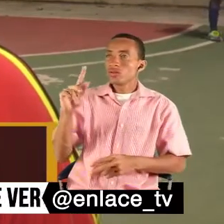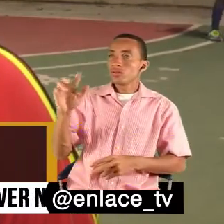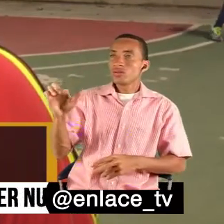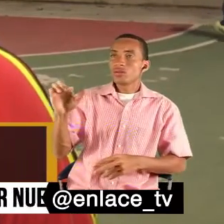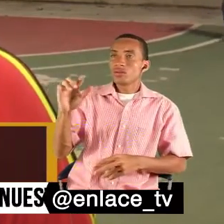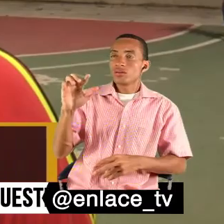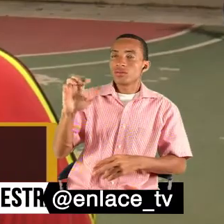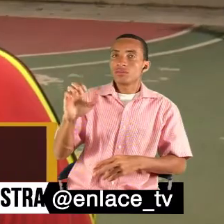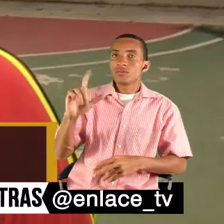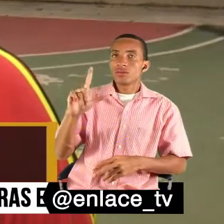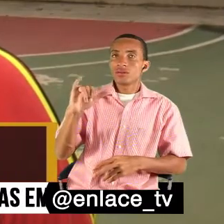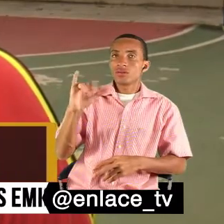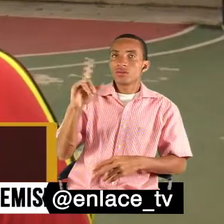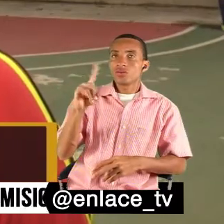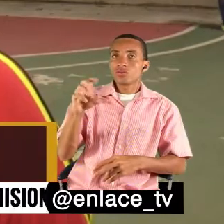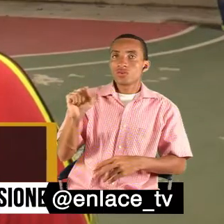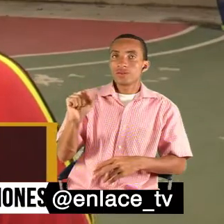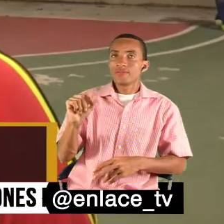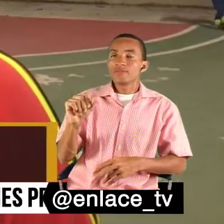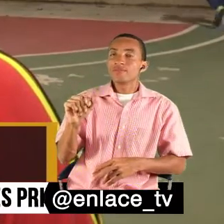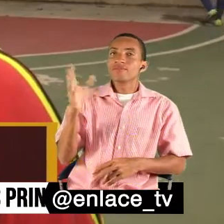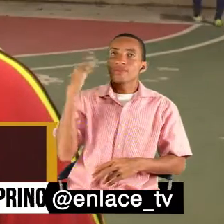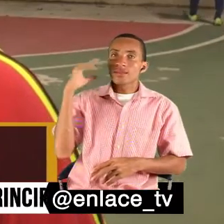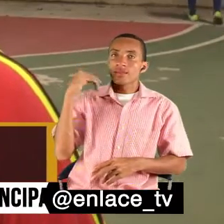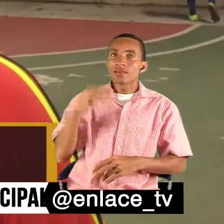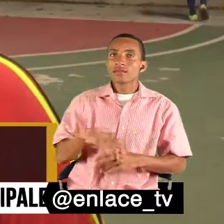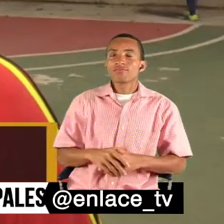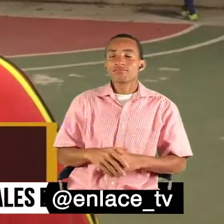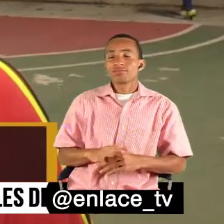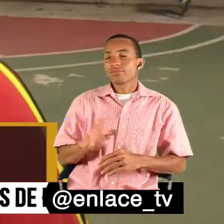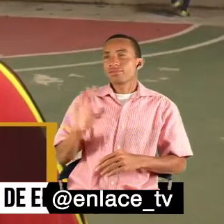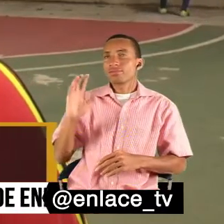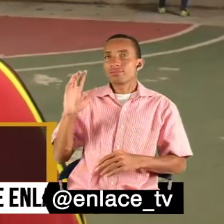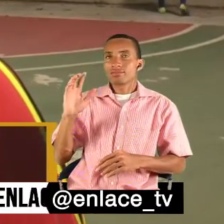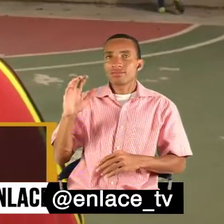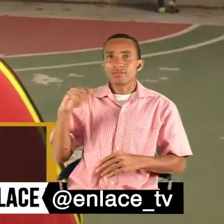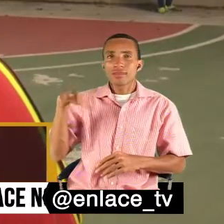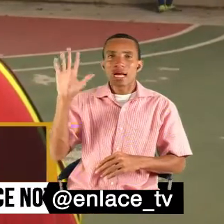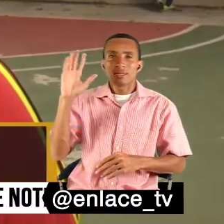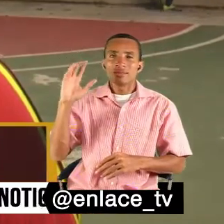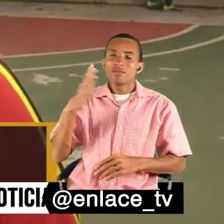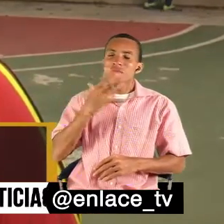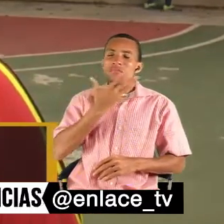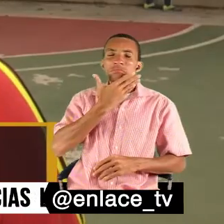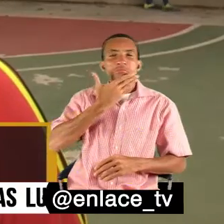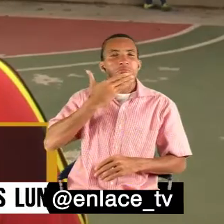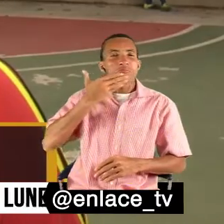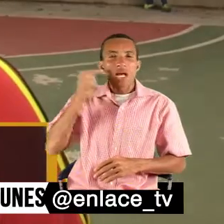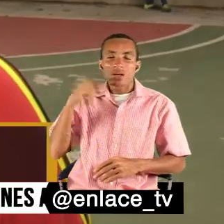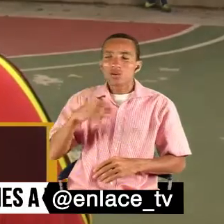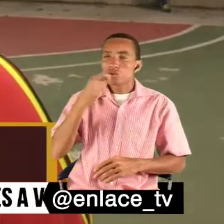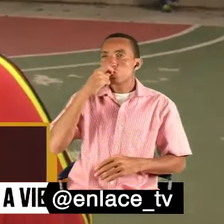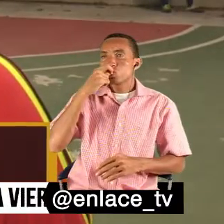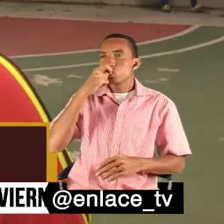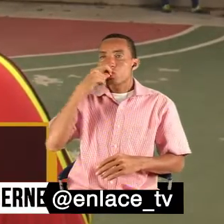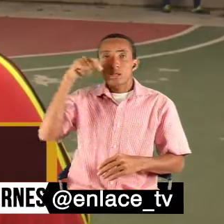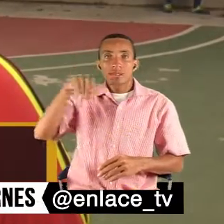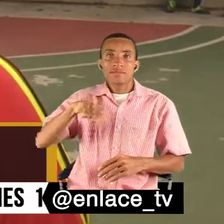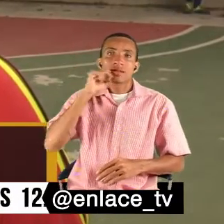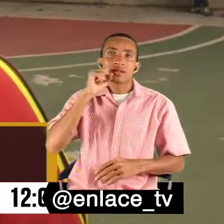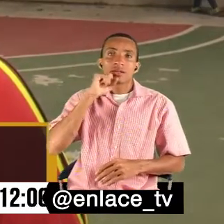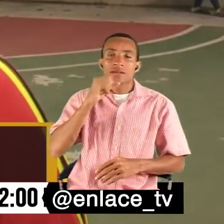Él pues fue, a mi criterio y el de muchos, el mejor árbitro de microfútbol que ha tenido Barranca Bermeja.